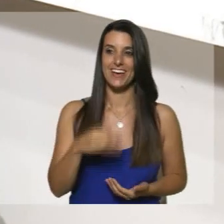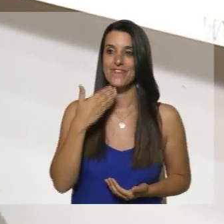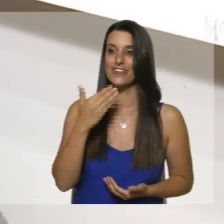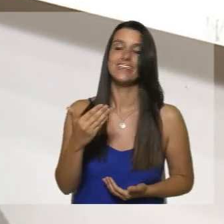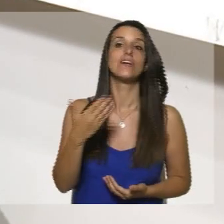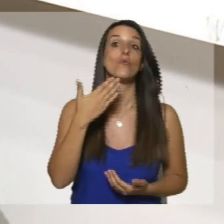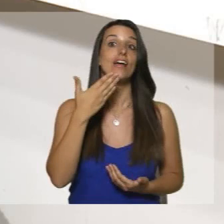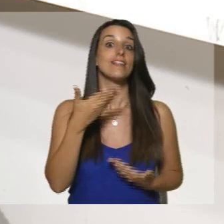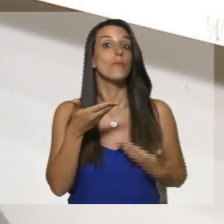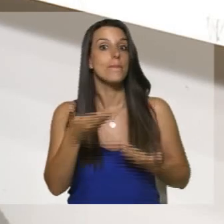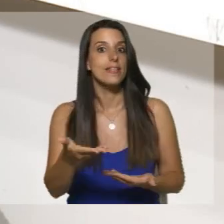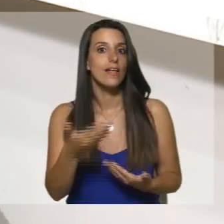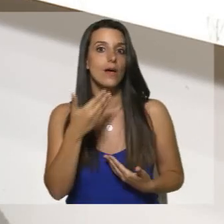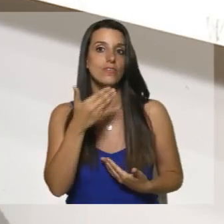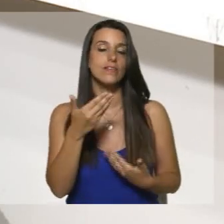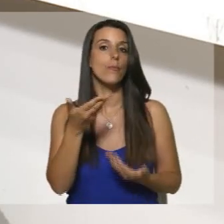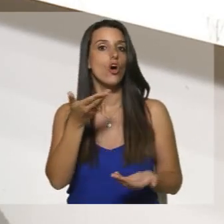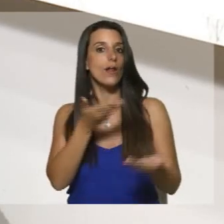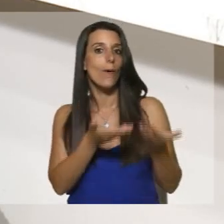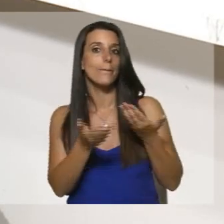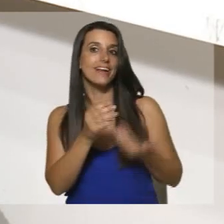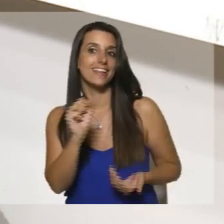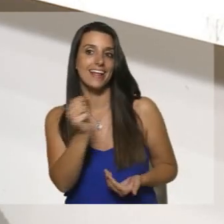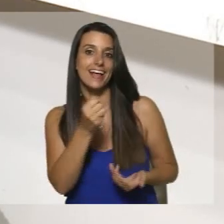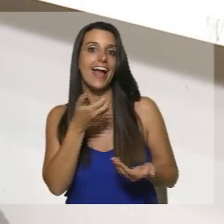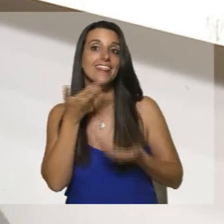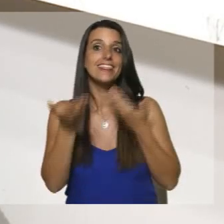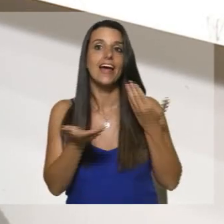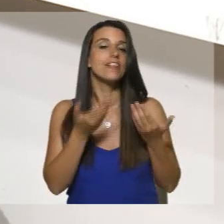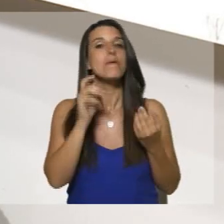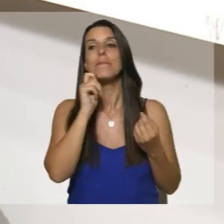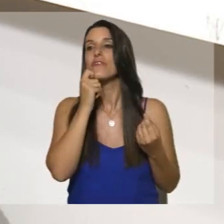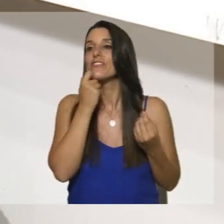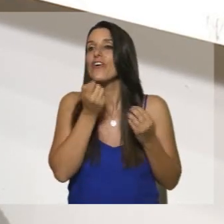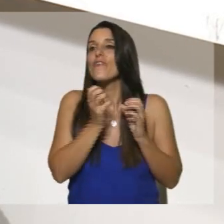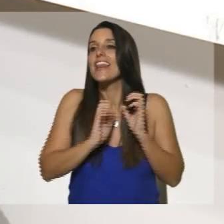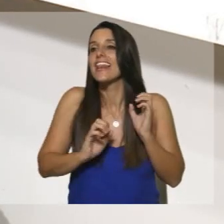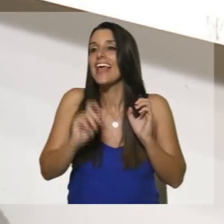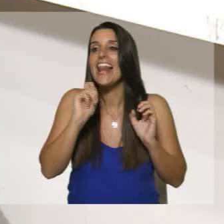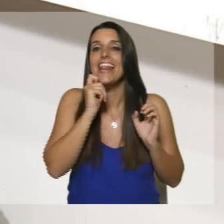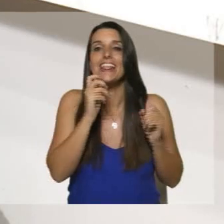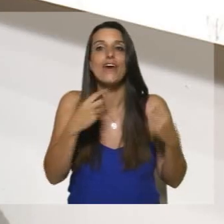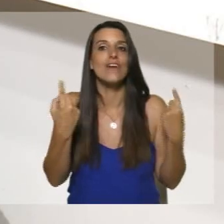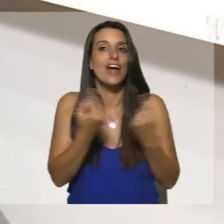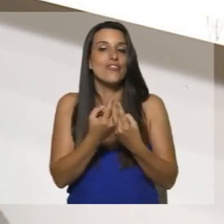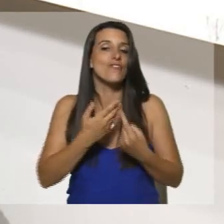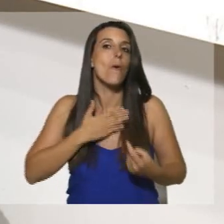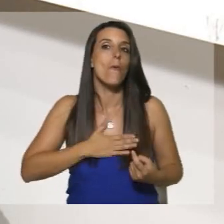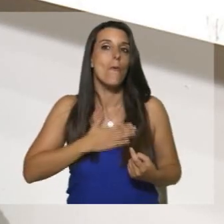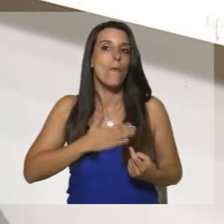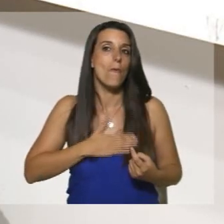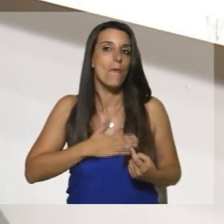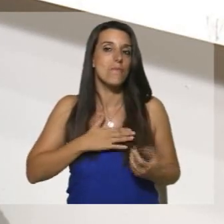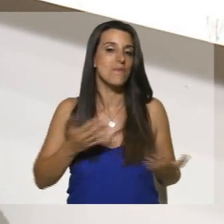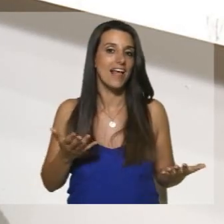gracias. Gracias por el espacio, por dejarnos compartir la música. Por favor. La energía, se siente linda energía. Para nosotros es un placer, porque como hablábamos con